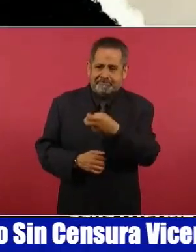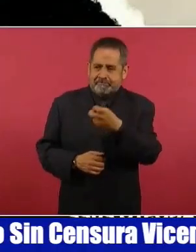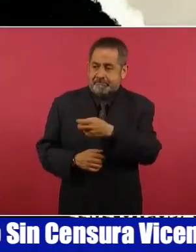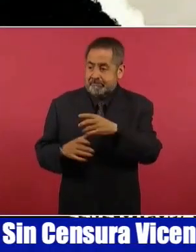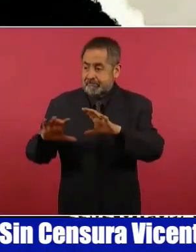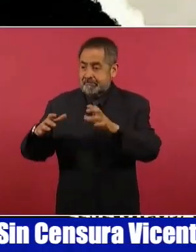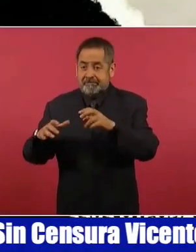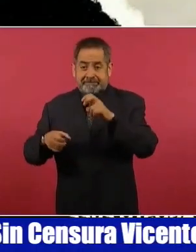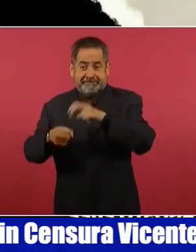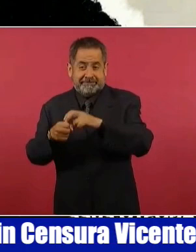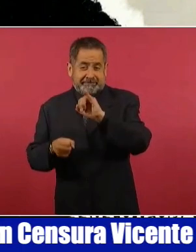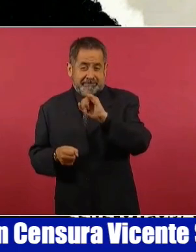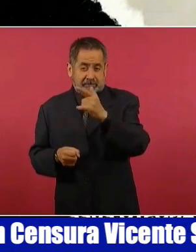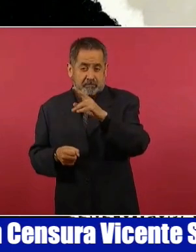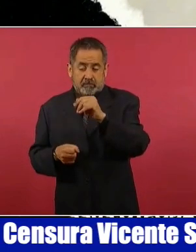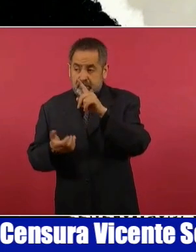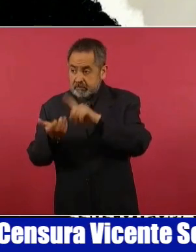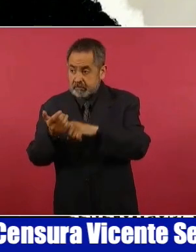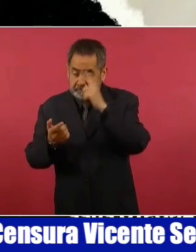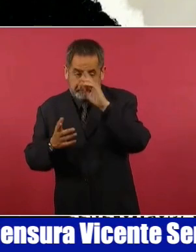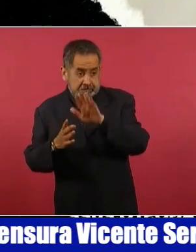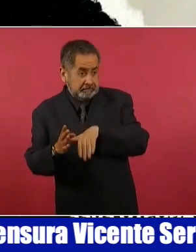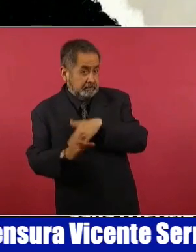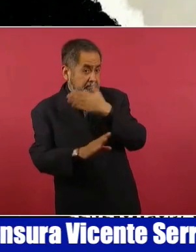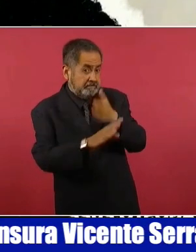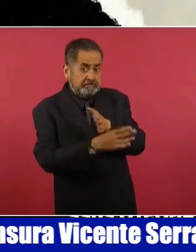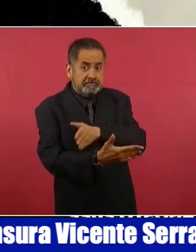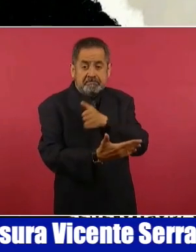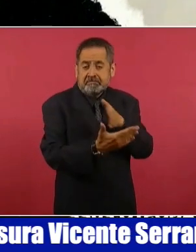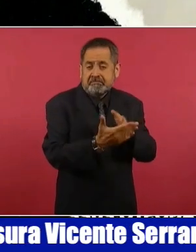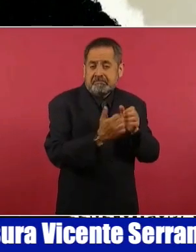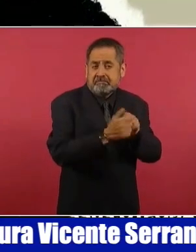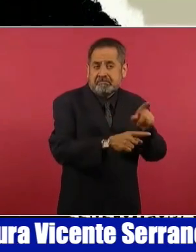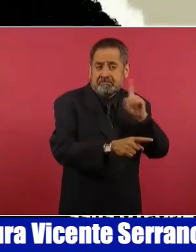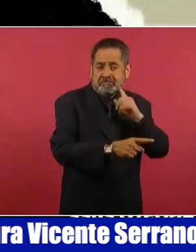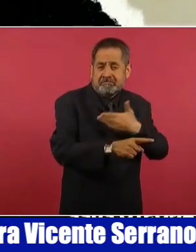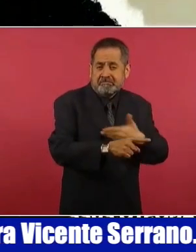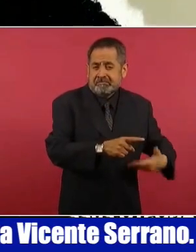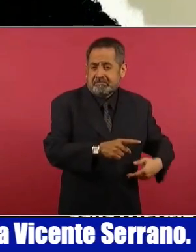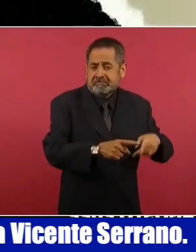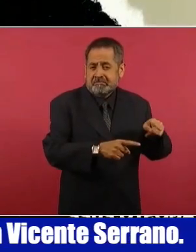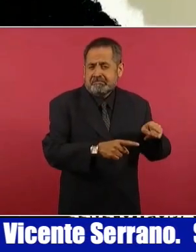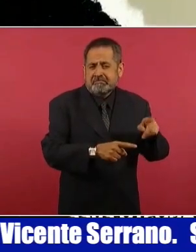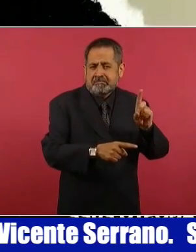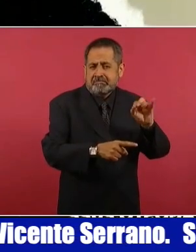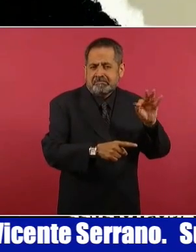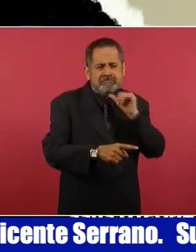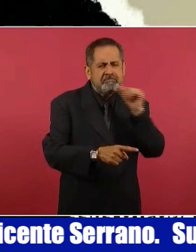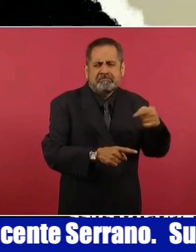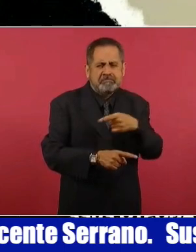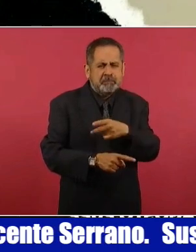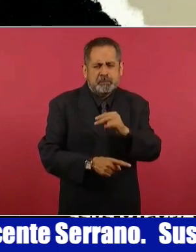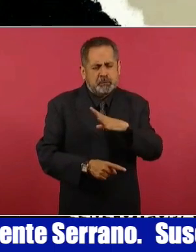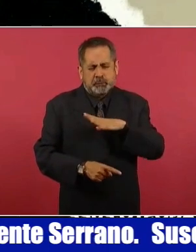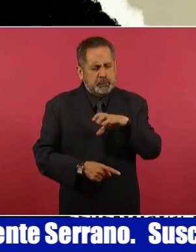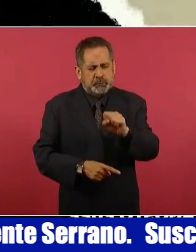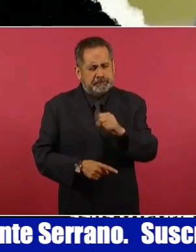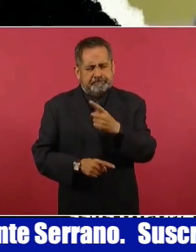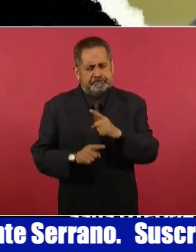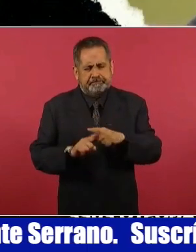Iguala obedeció a la intención de boicotear el acto de la presidenta municipal del DIF en ese